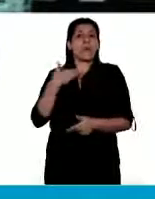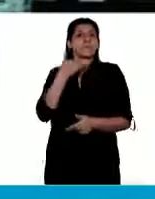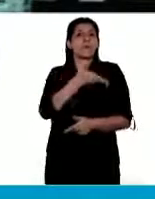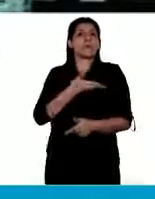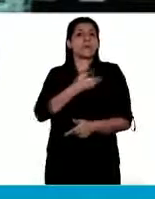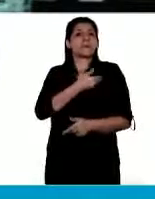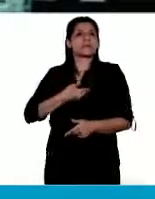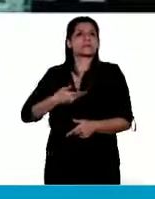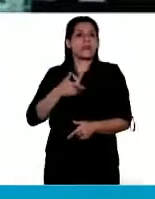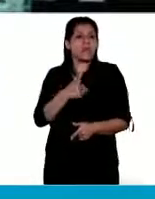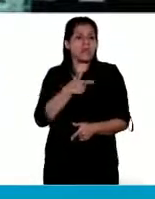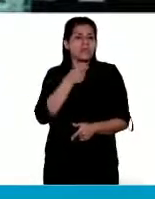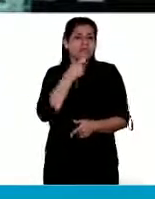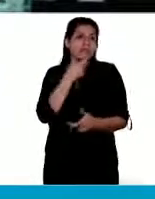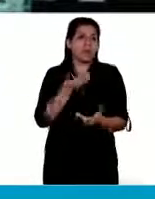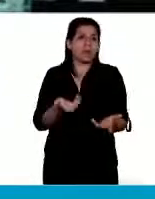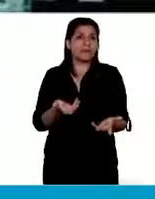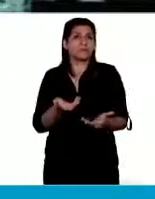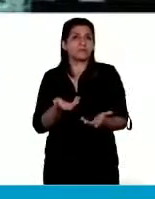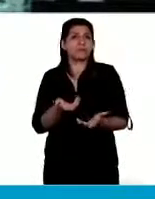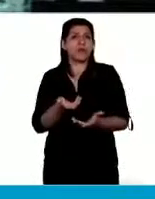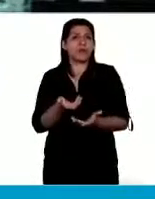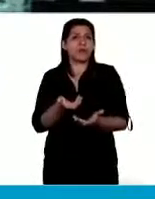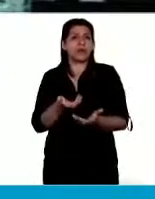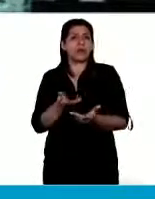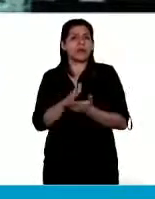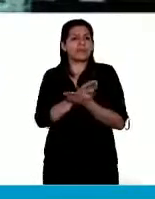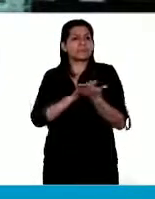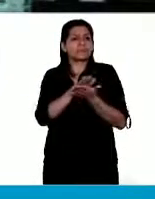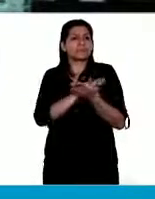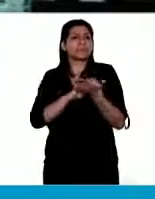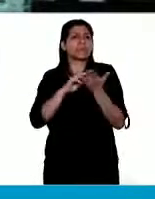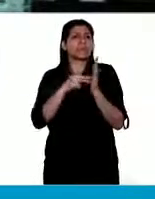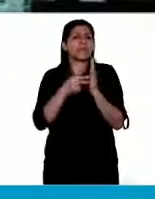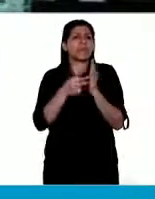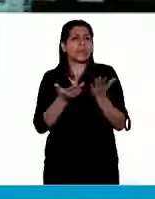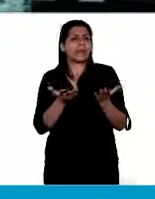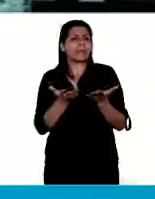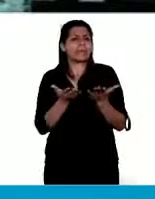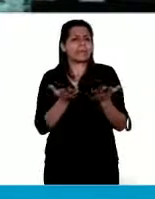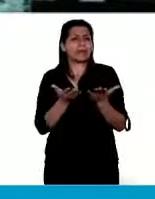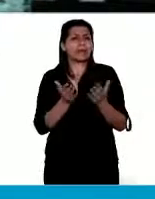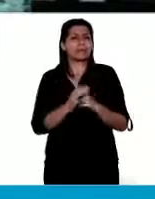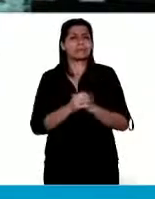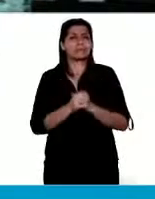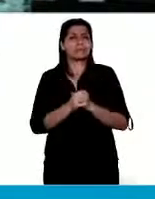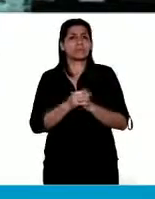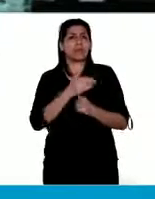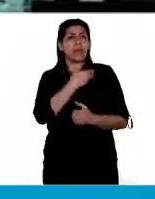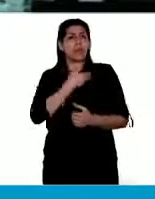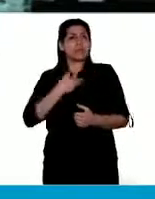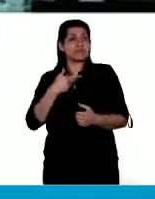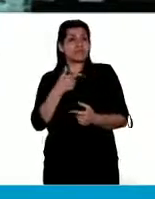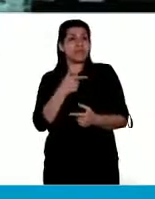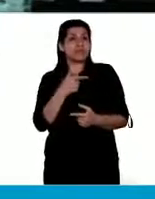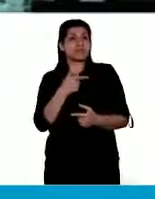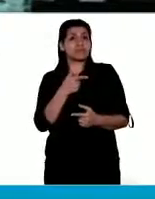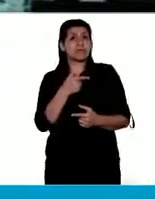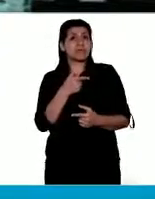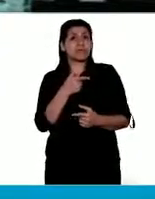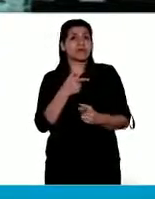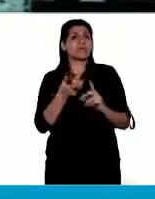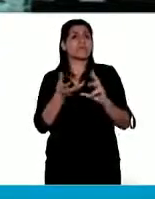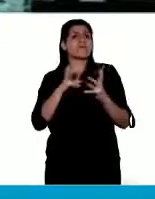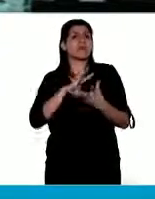le resuelva el problema. Presidente que, sin lugar a dudas, de manera injustificada, había